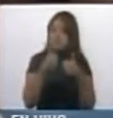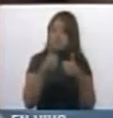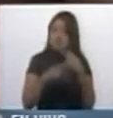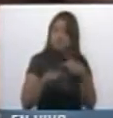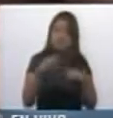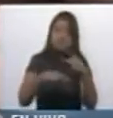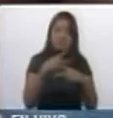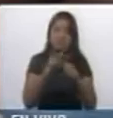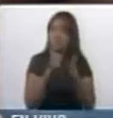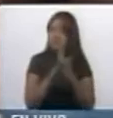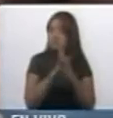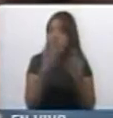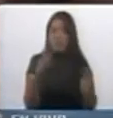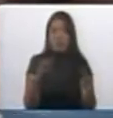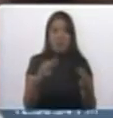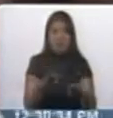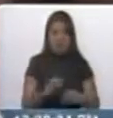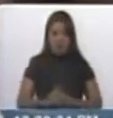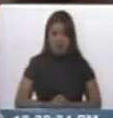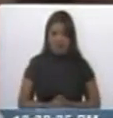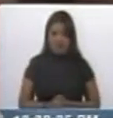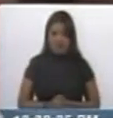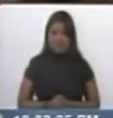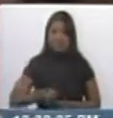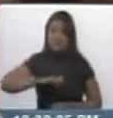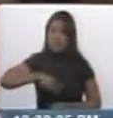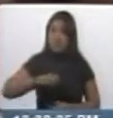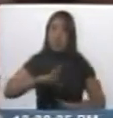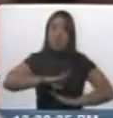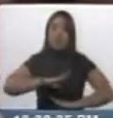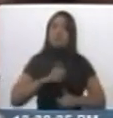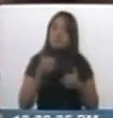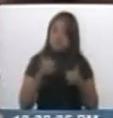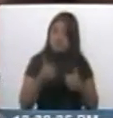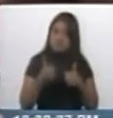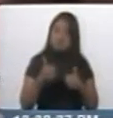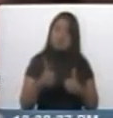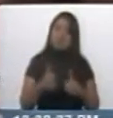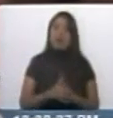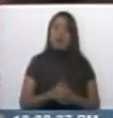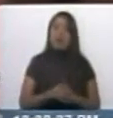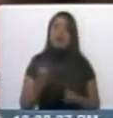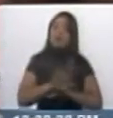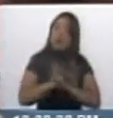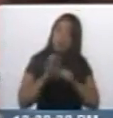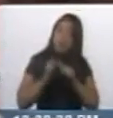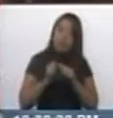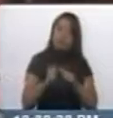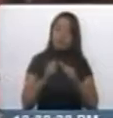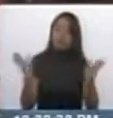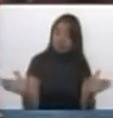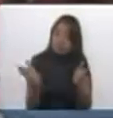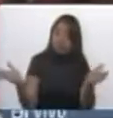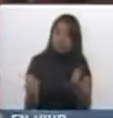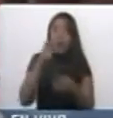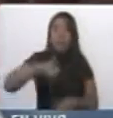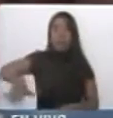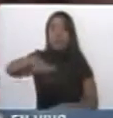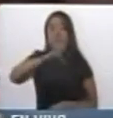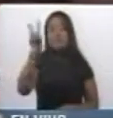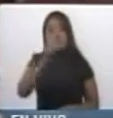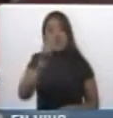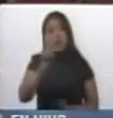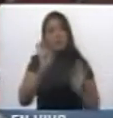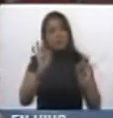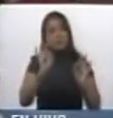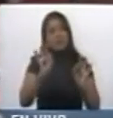toda regularidad. Nosotros estamos bien complacidos, seguimos por supuesto aupando al pueblo de Venezuela y en particular